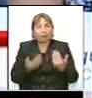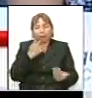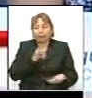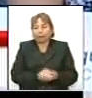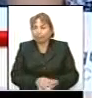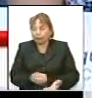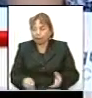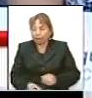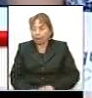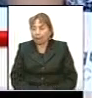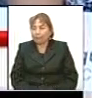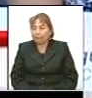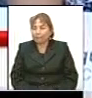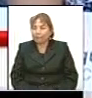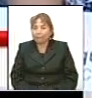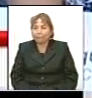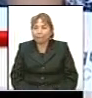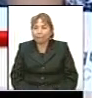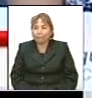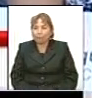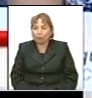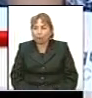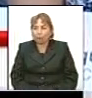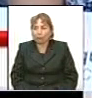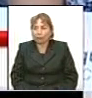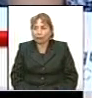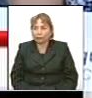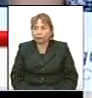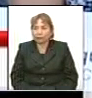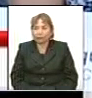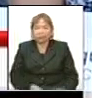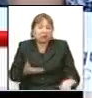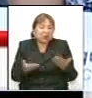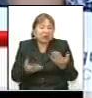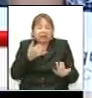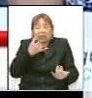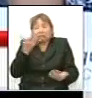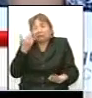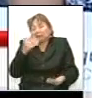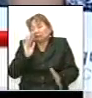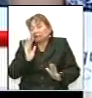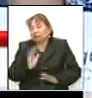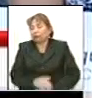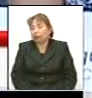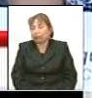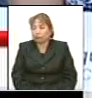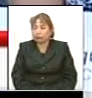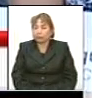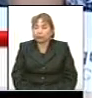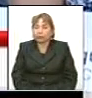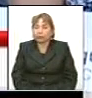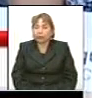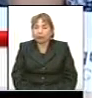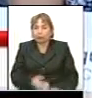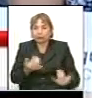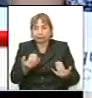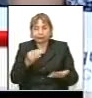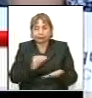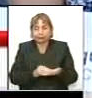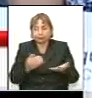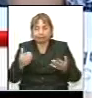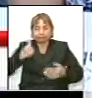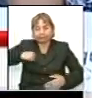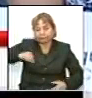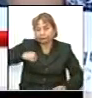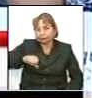podía instalar esos 500 mil sistemas y dijo solamente puedo no sé si fue 100 150 ahora creo que subió la cantidad a